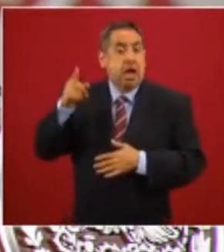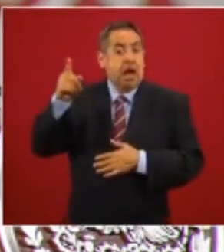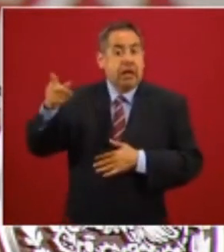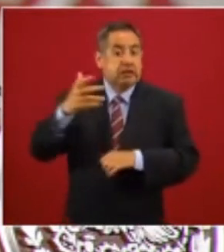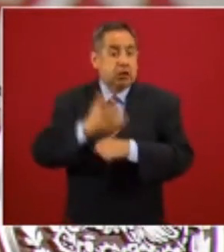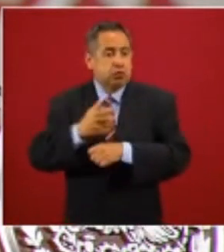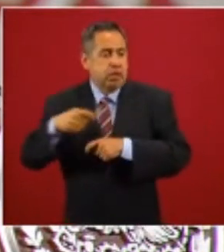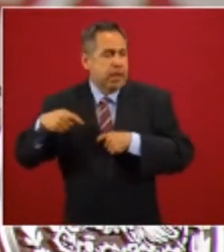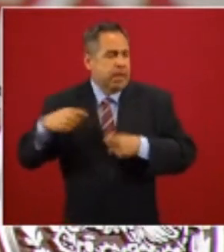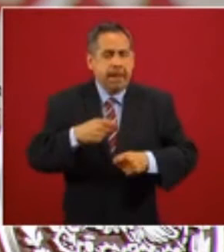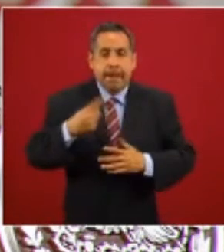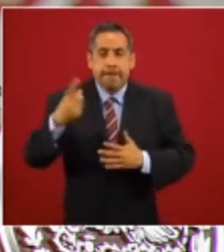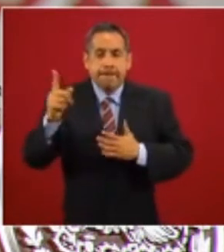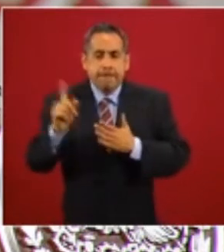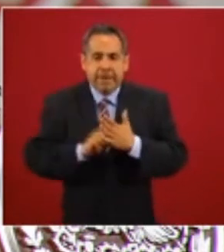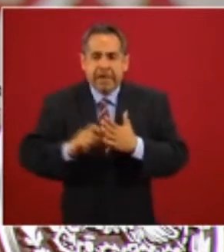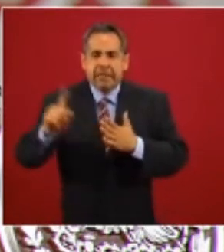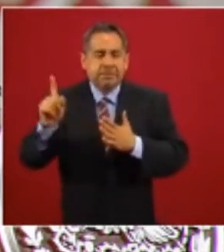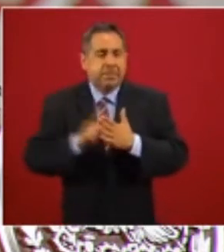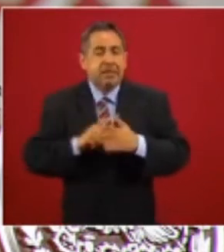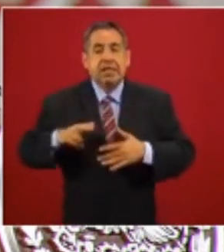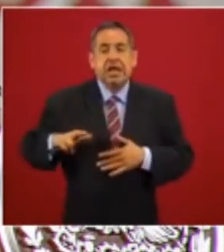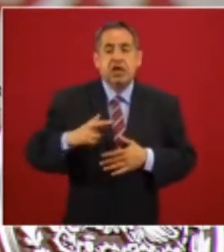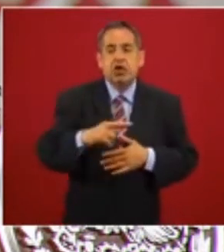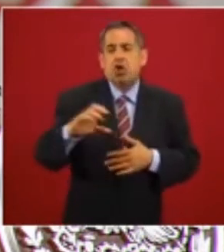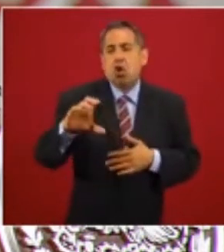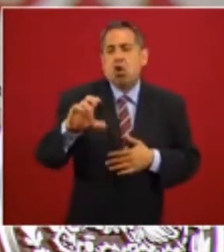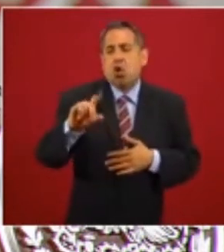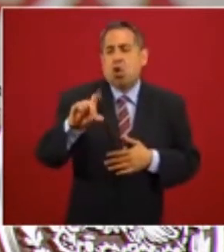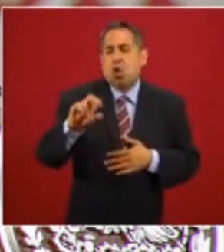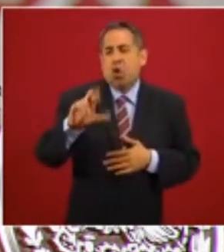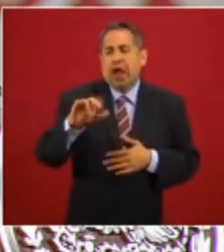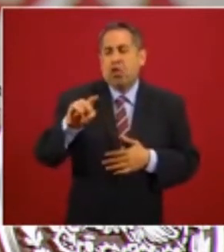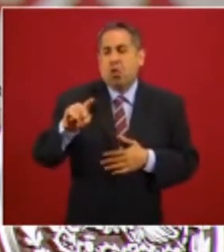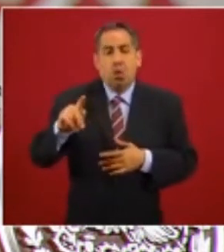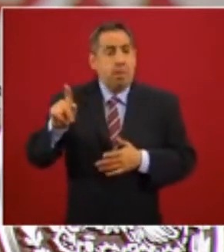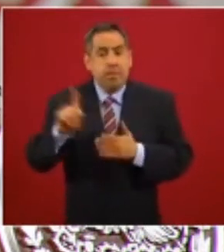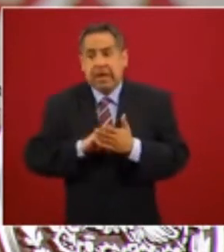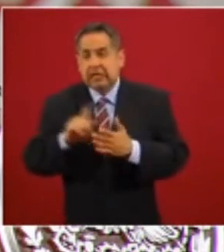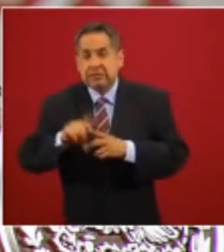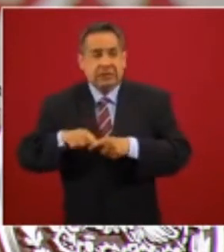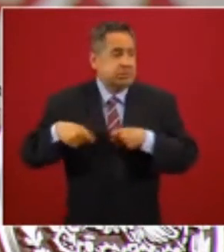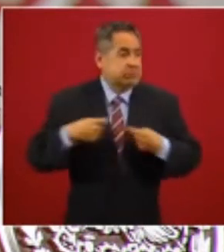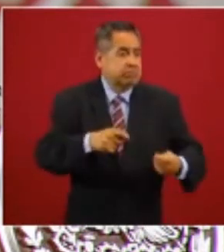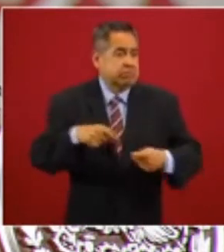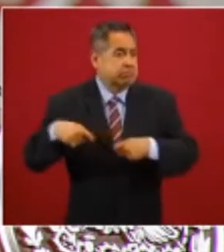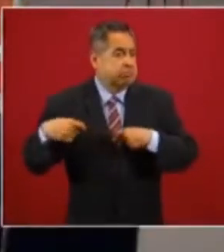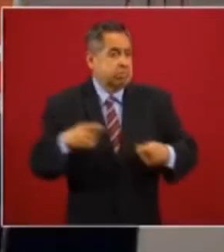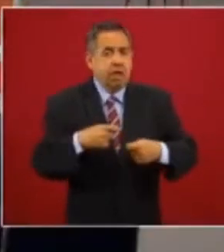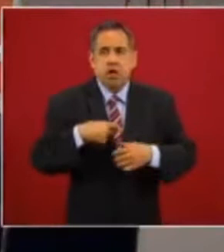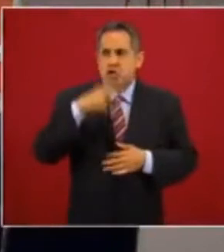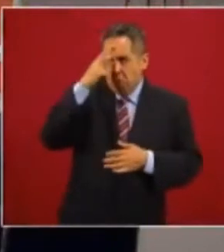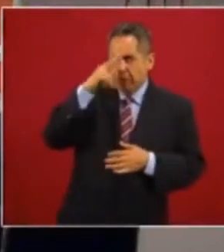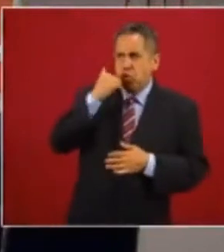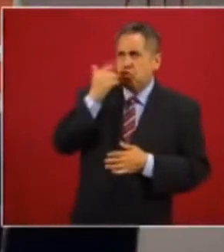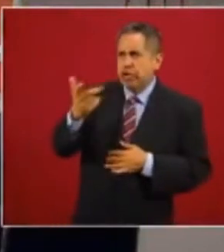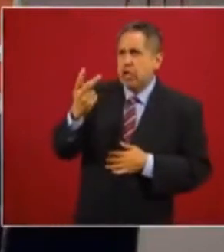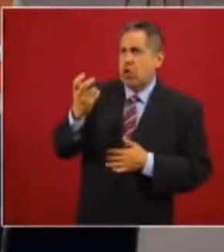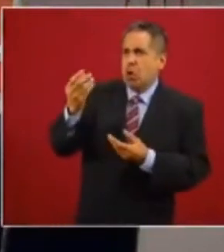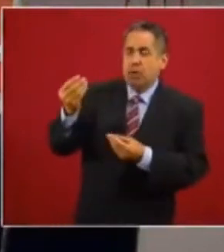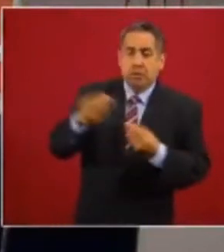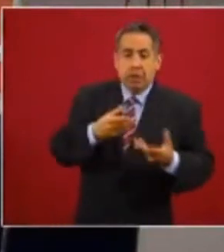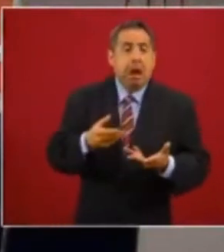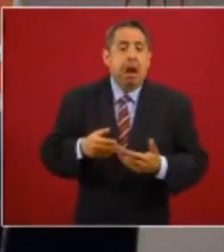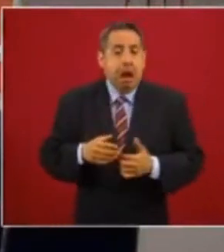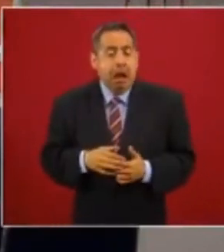entregar mensualmente por el río Colorado una cantidad que México mismo establece, por el lado